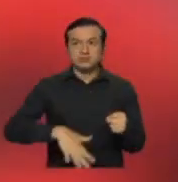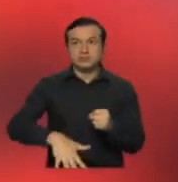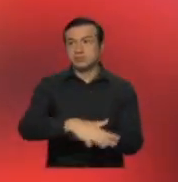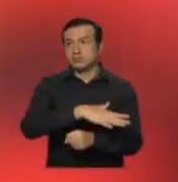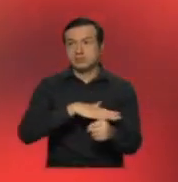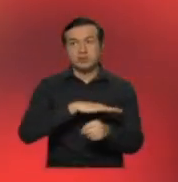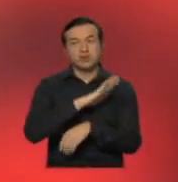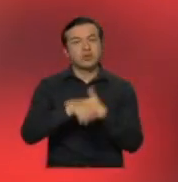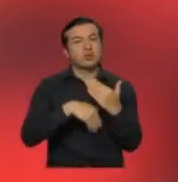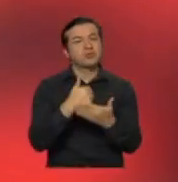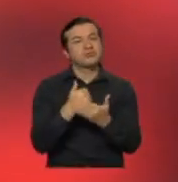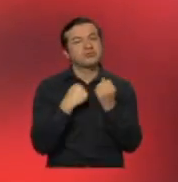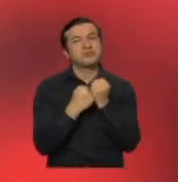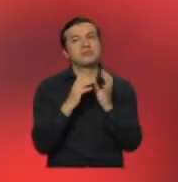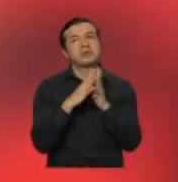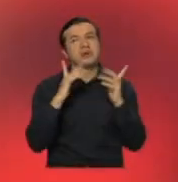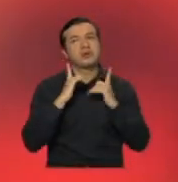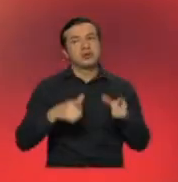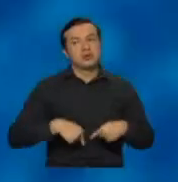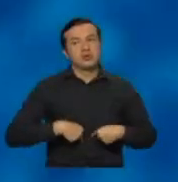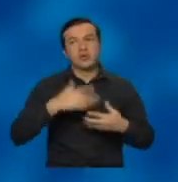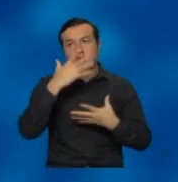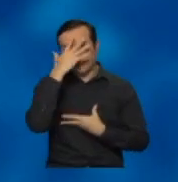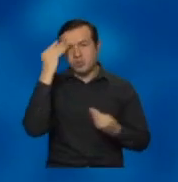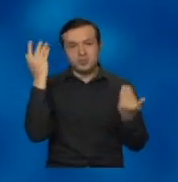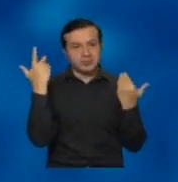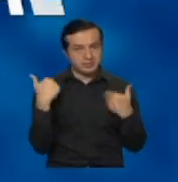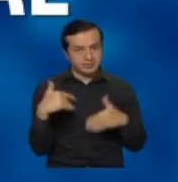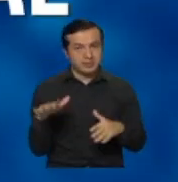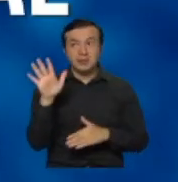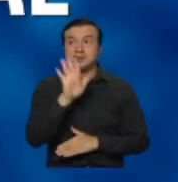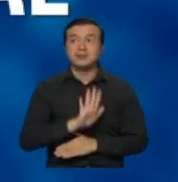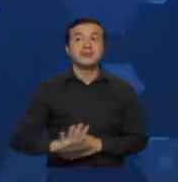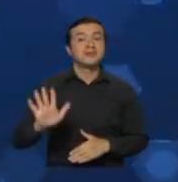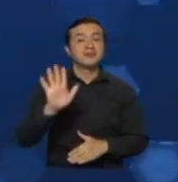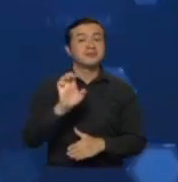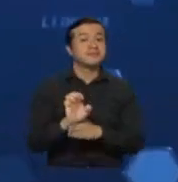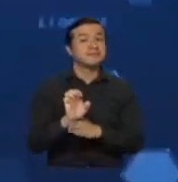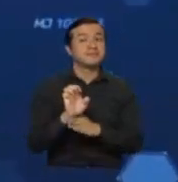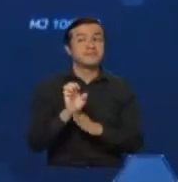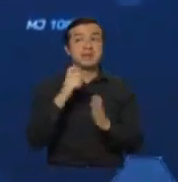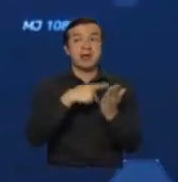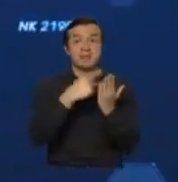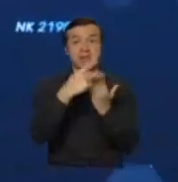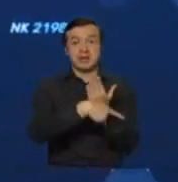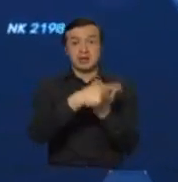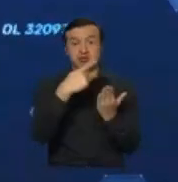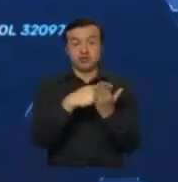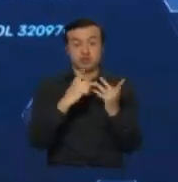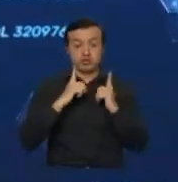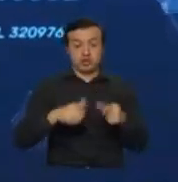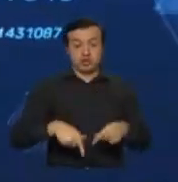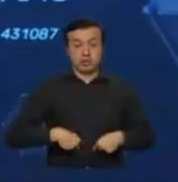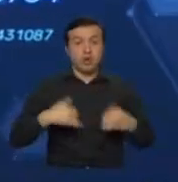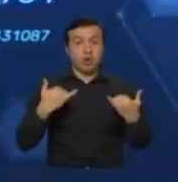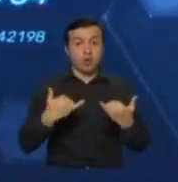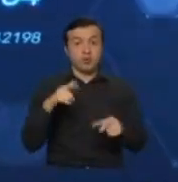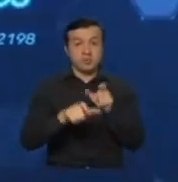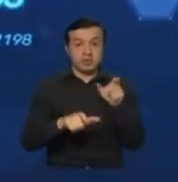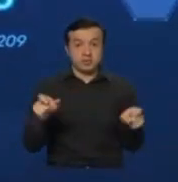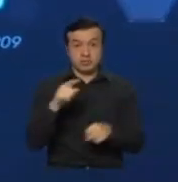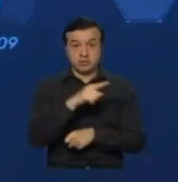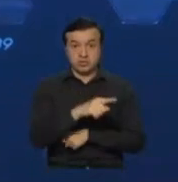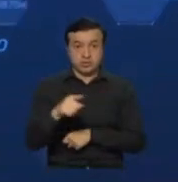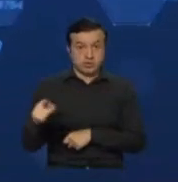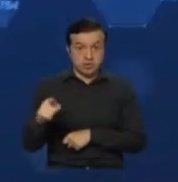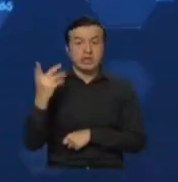hecho todo lo posible para que mi salud se restablezca. A escala nacional. Con la aplicación Salud EC, ahora ciudadanos y